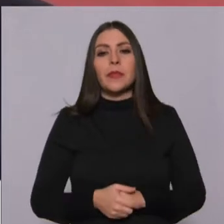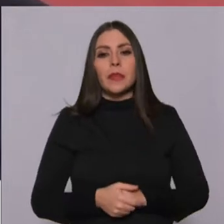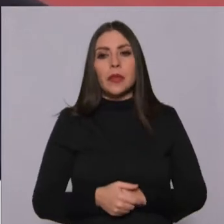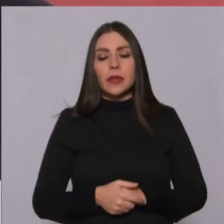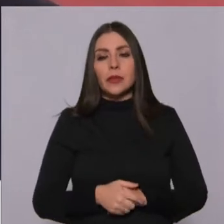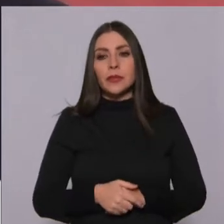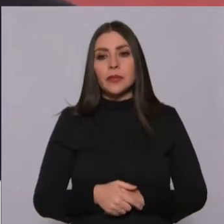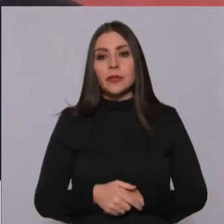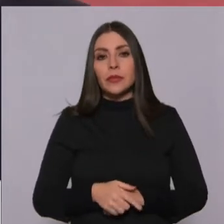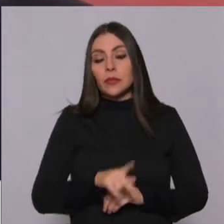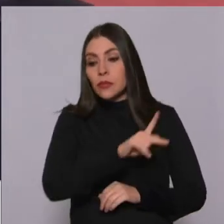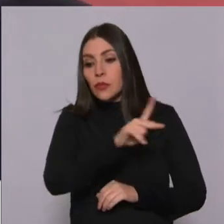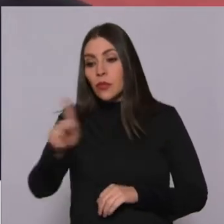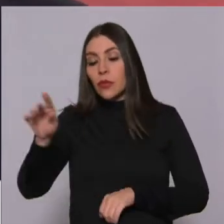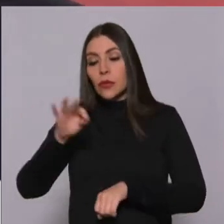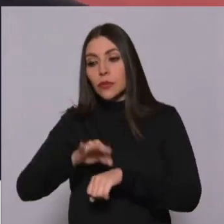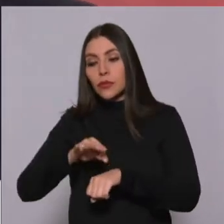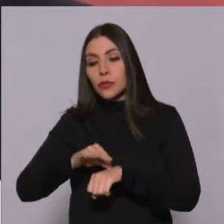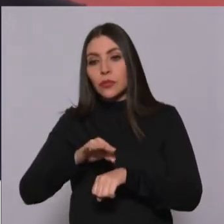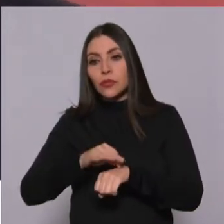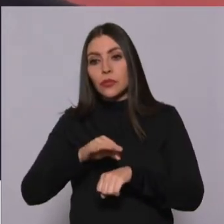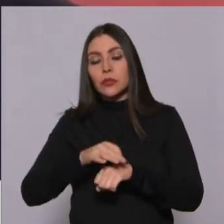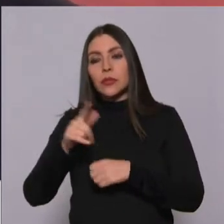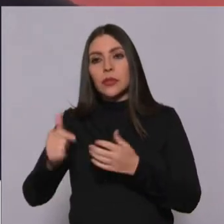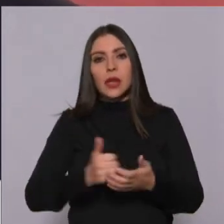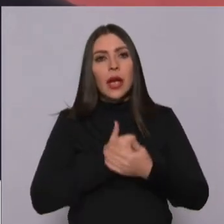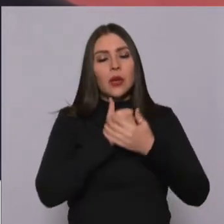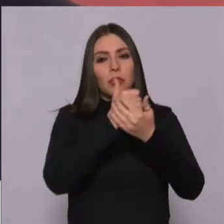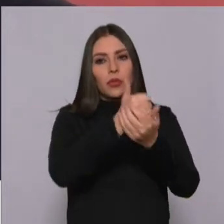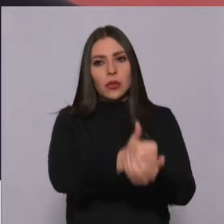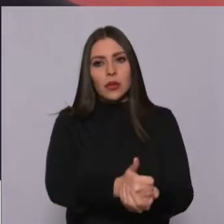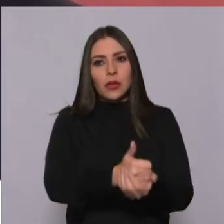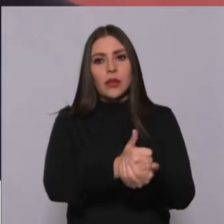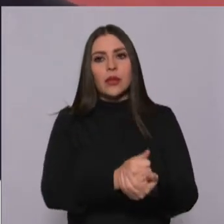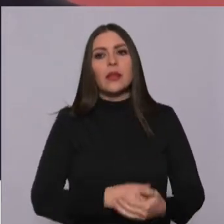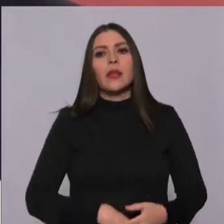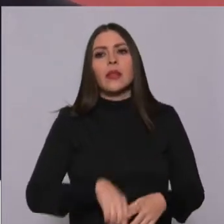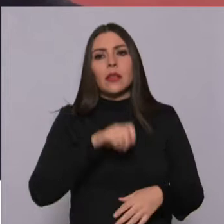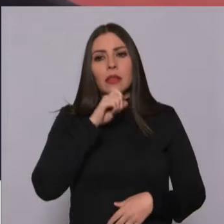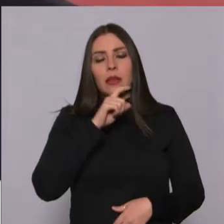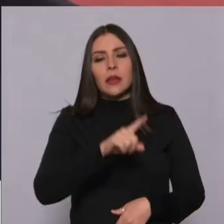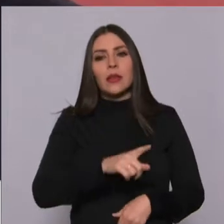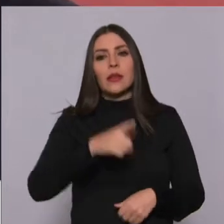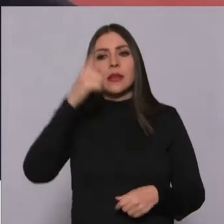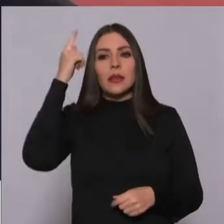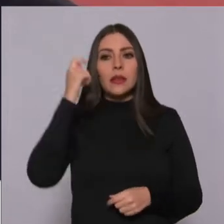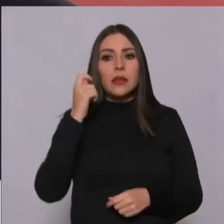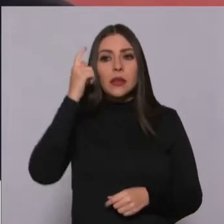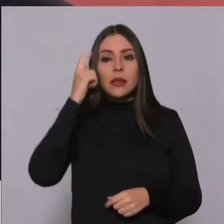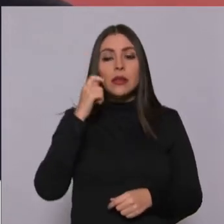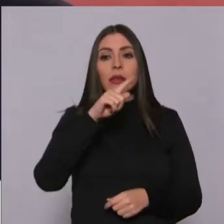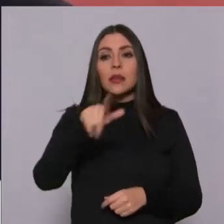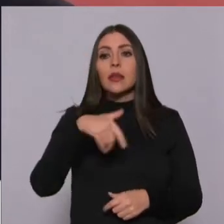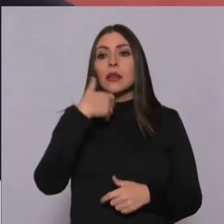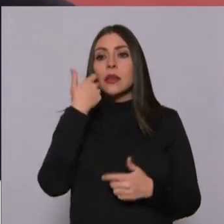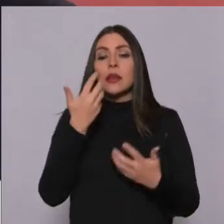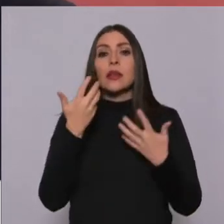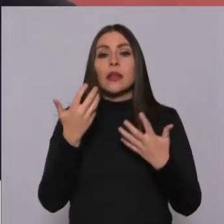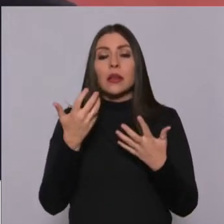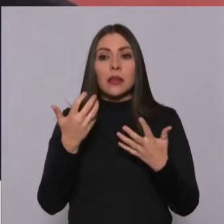nos ayuden, incluso jubilados que quieran